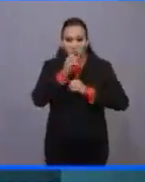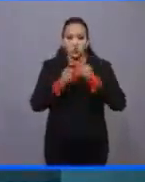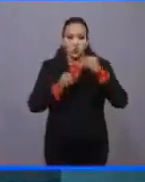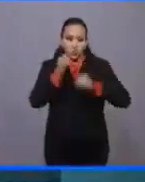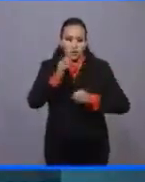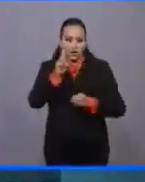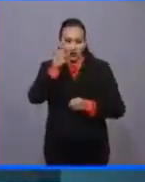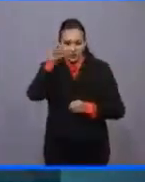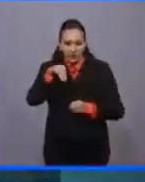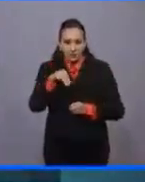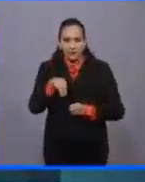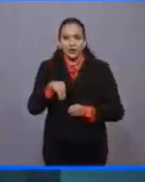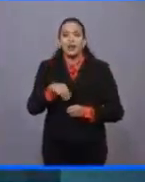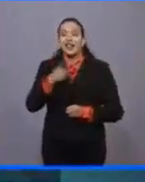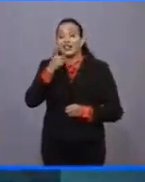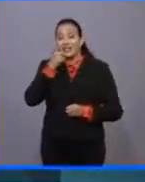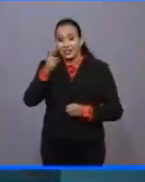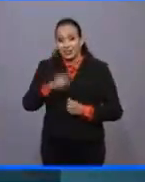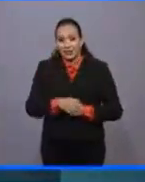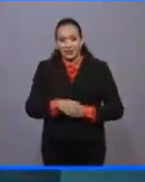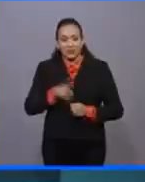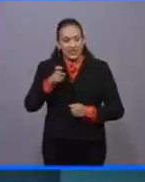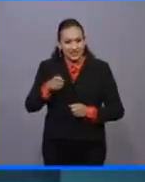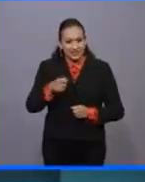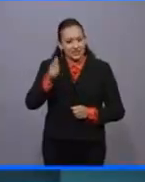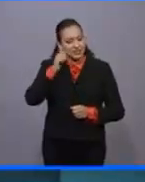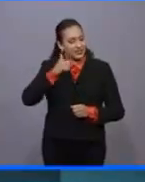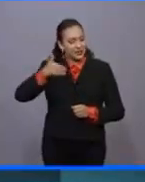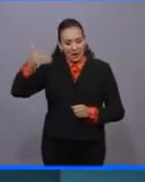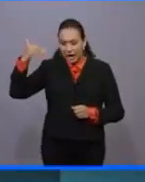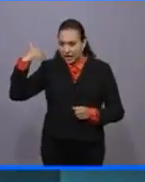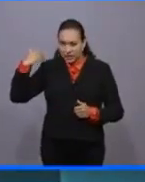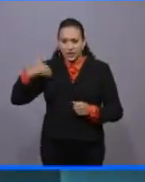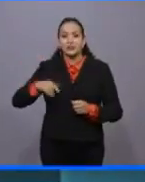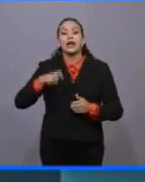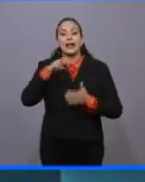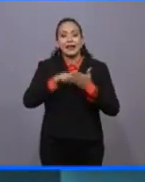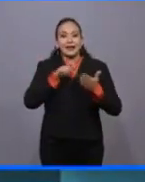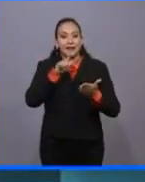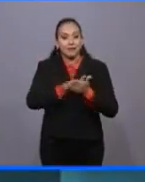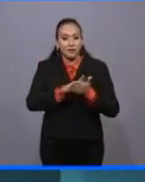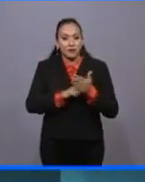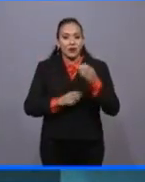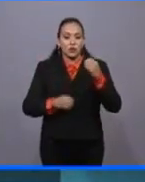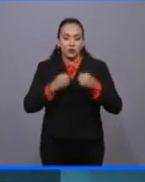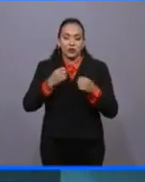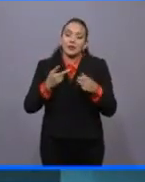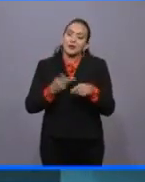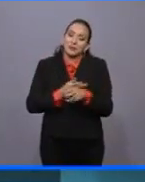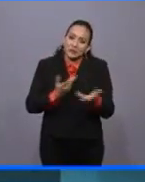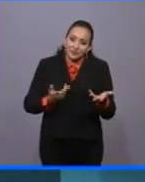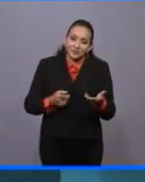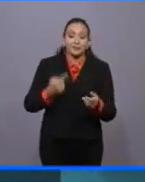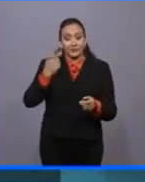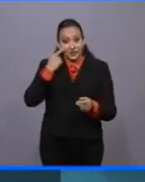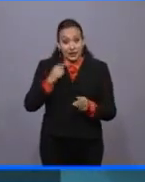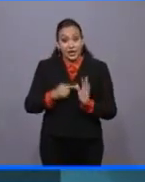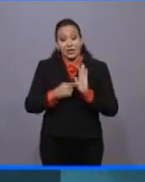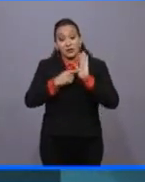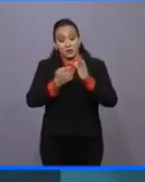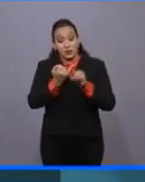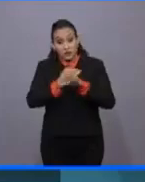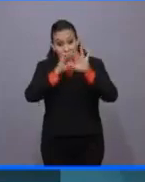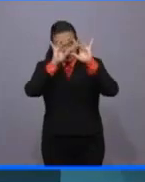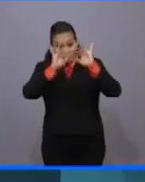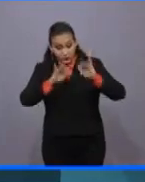Investigaciones Jurídicas de la UNAM ha sido, es y será todo un reto la reforma en materia judicial. Se afirmó durante la presentación del informe